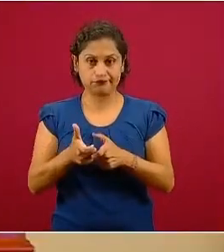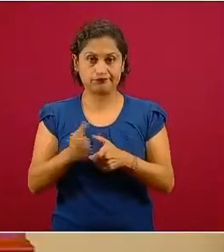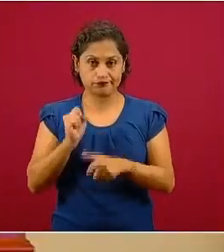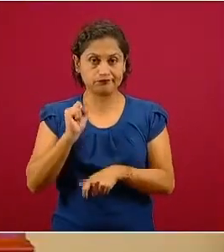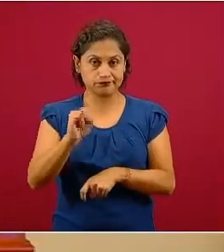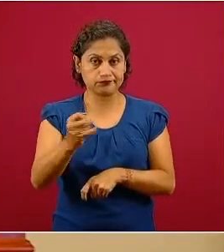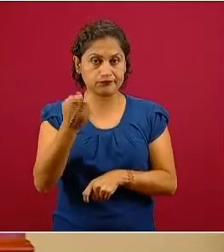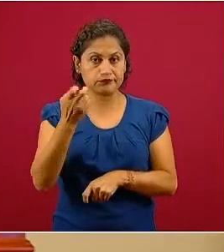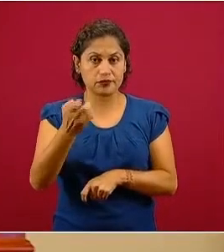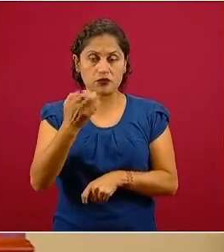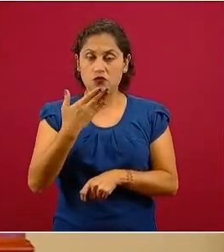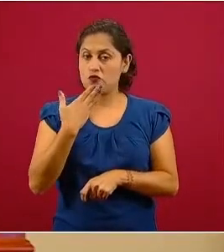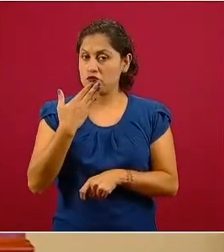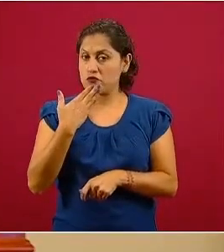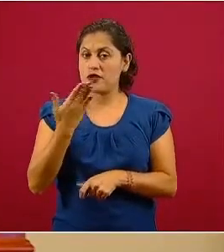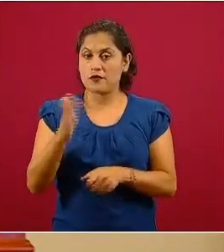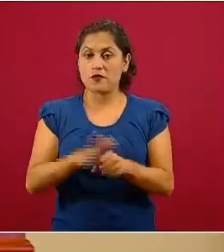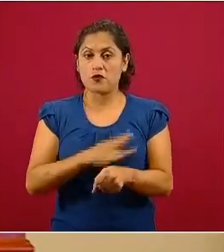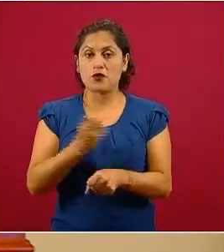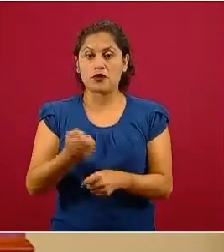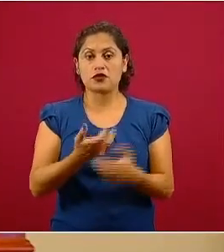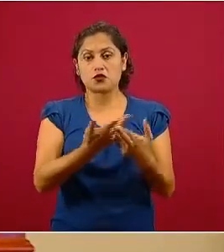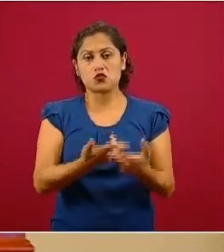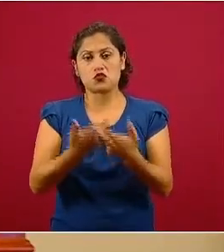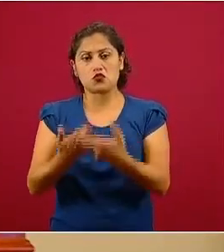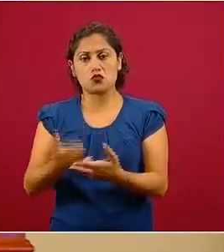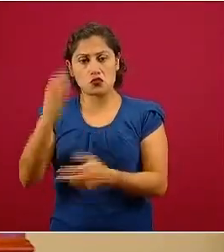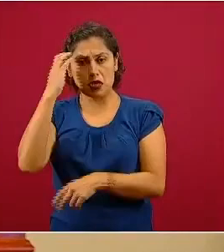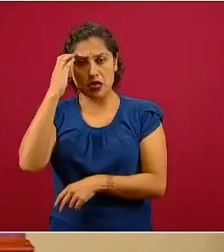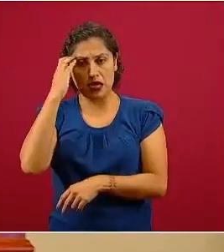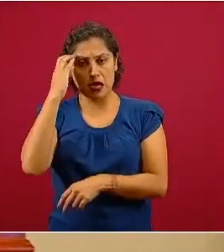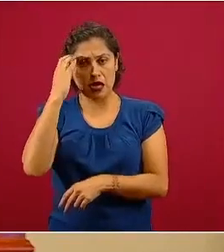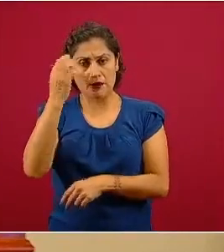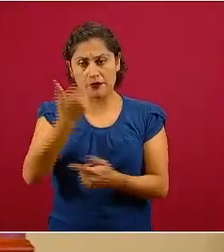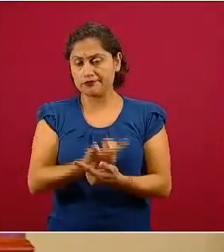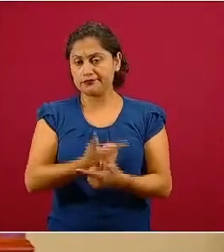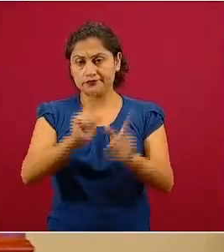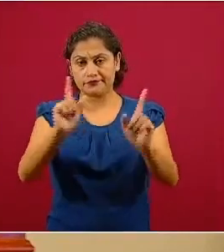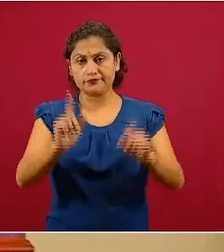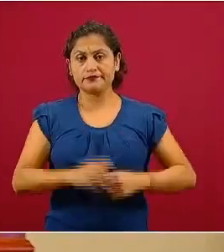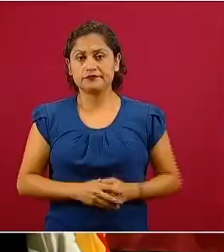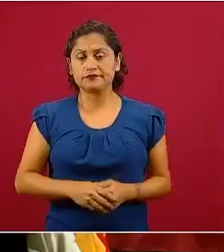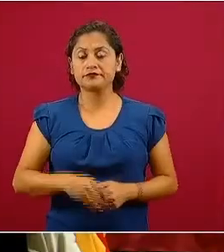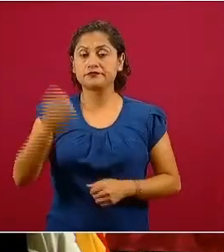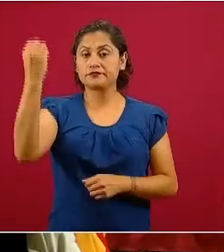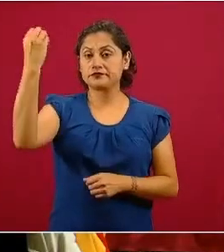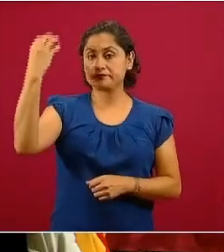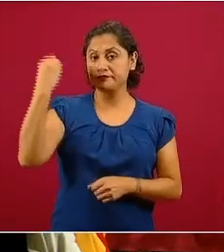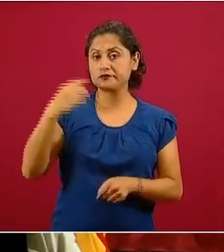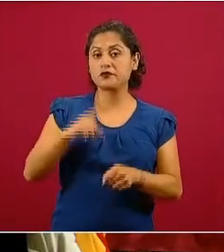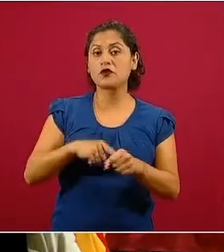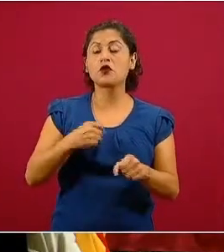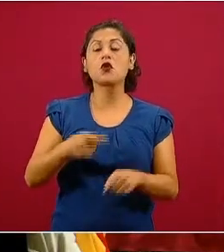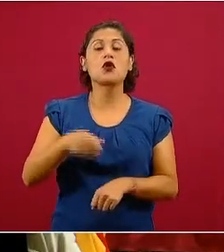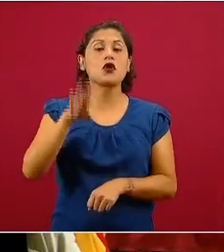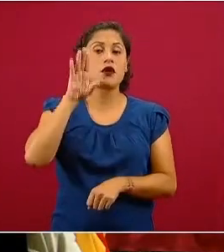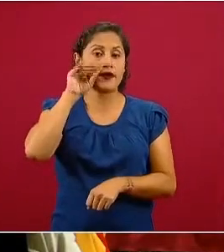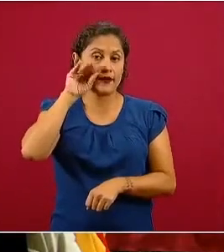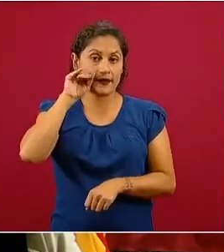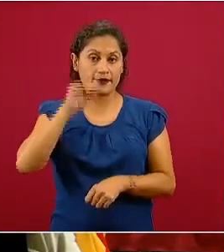una cantidad bastante importante de camas disponibles cuando así se requieran. Está en semáforo naranja. Veamos la siguiente